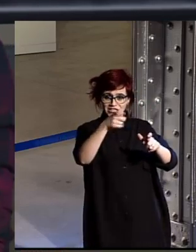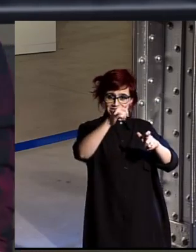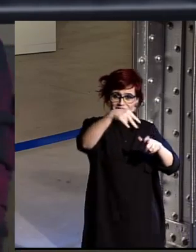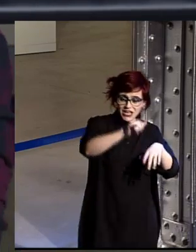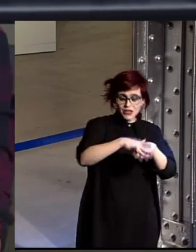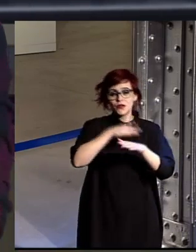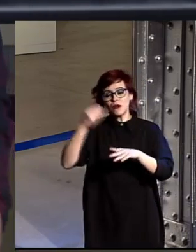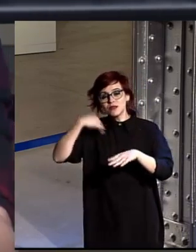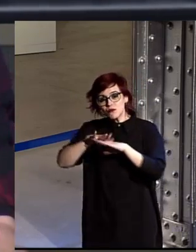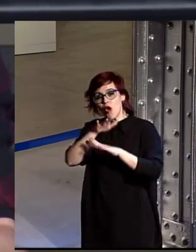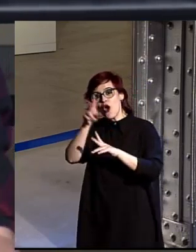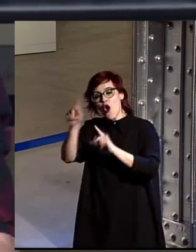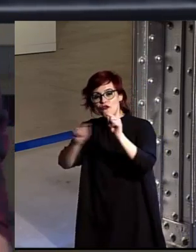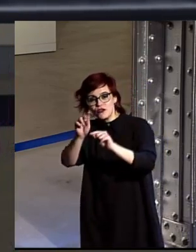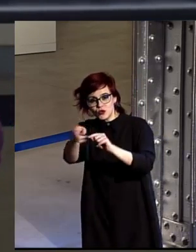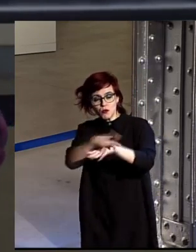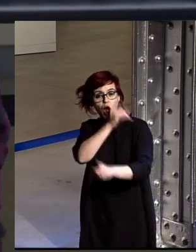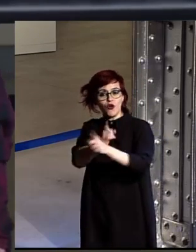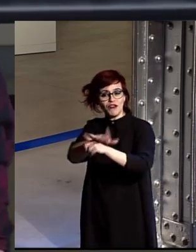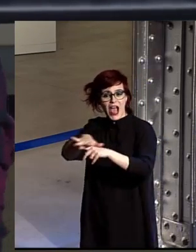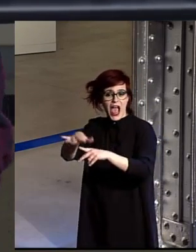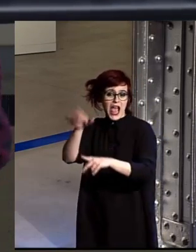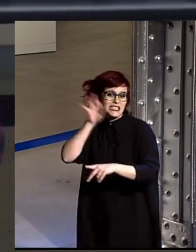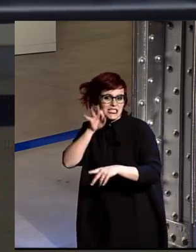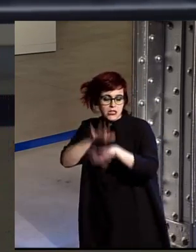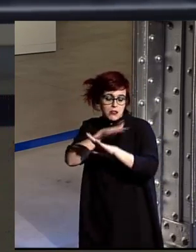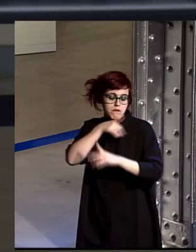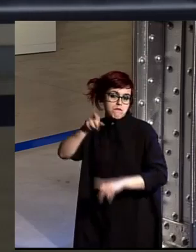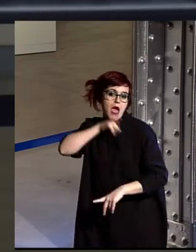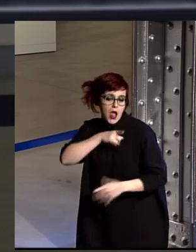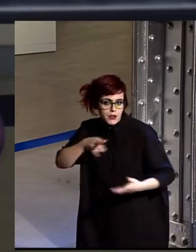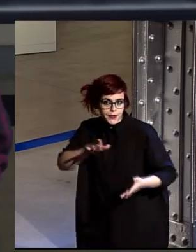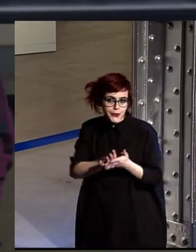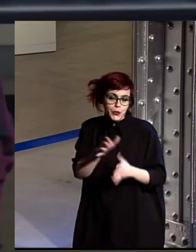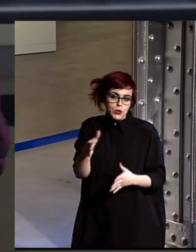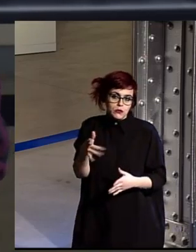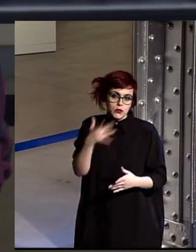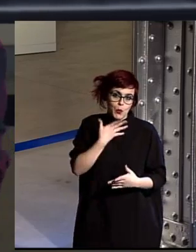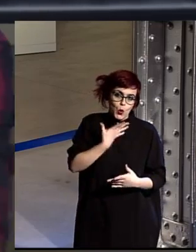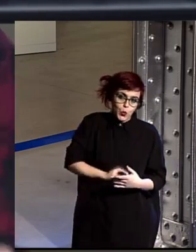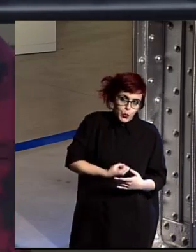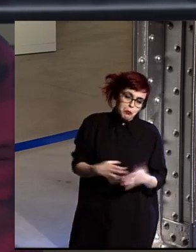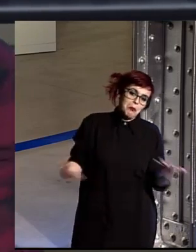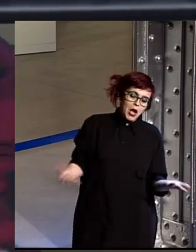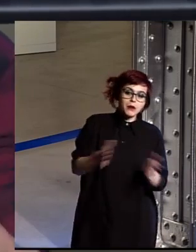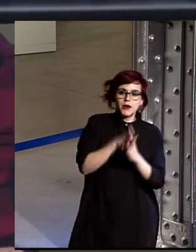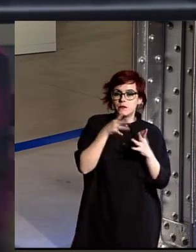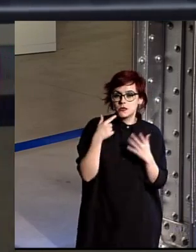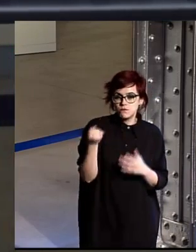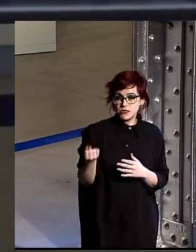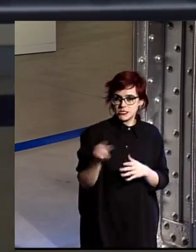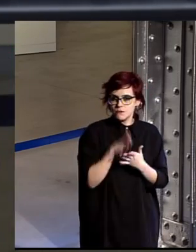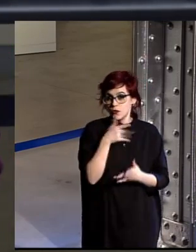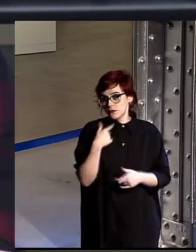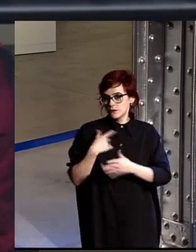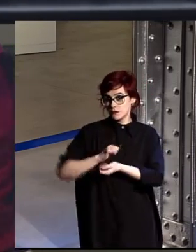los de adenovirus. Adenovirus hizo una vacuna contra el SIDA que se estrelló. Pues mal, porque, joder, estamos mal con vacunas contra el SIDA, pero era como... Bien, o sea, me refiero